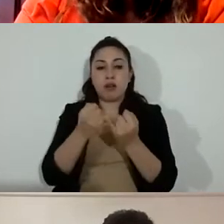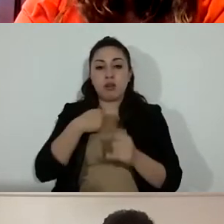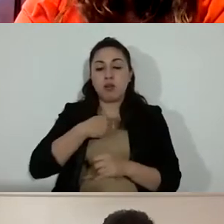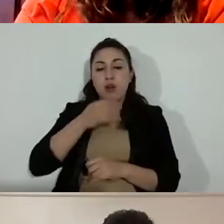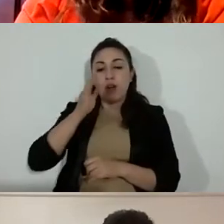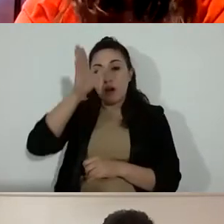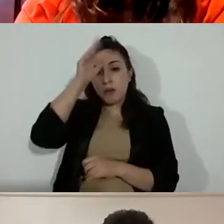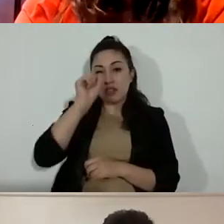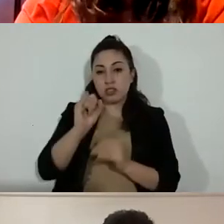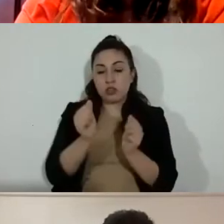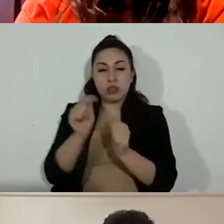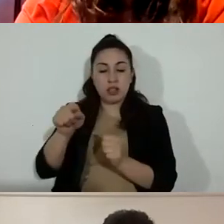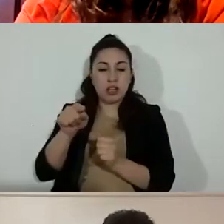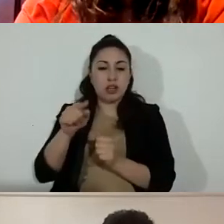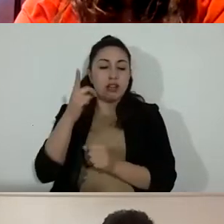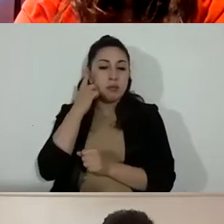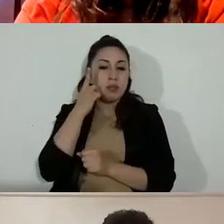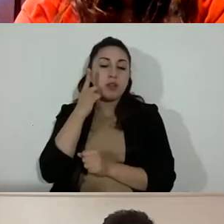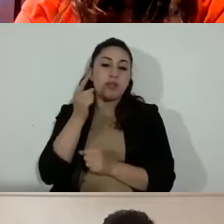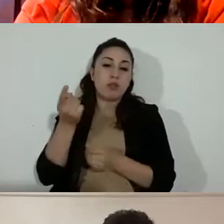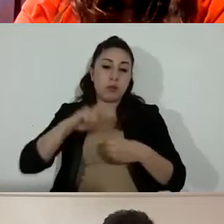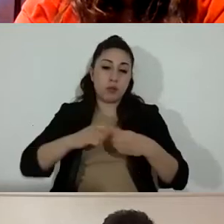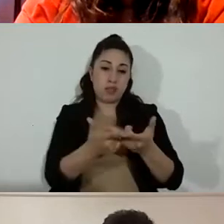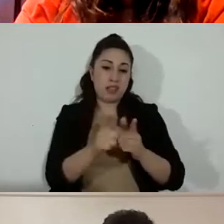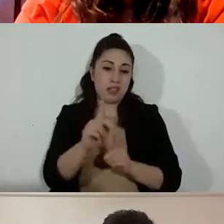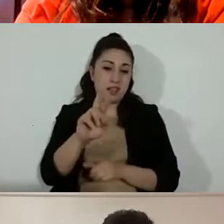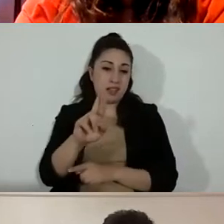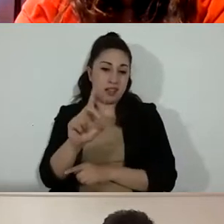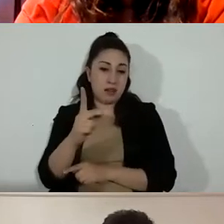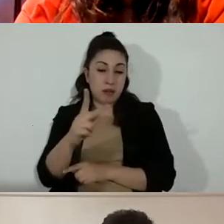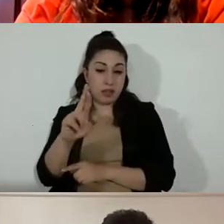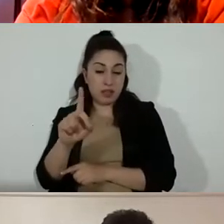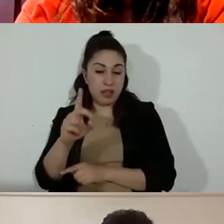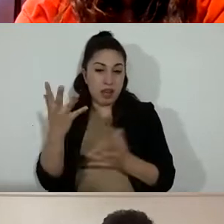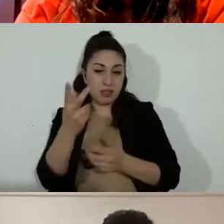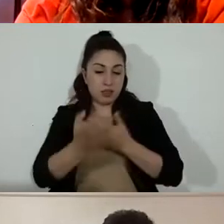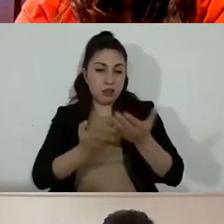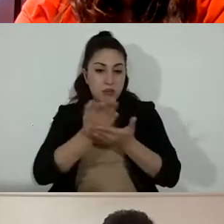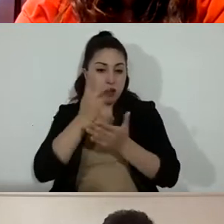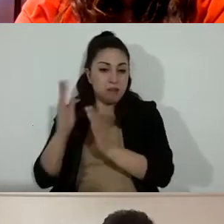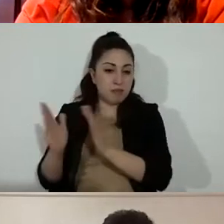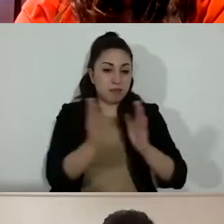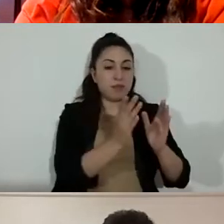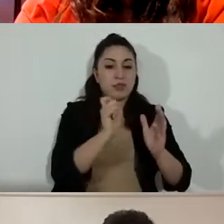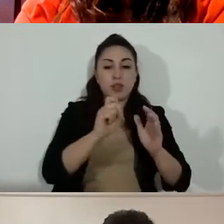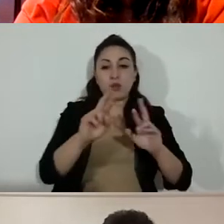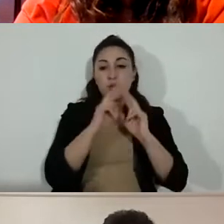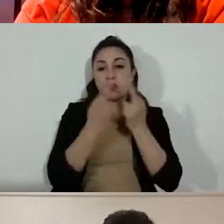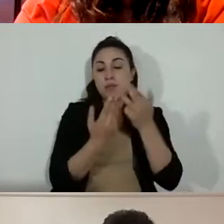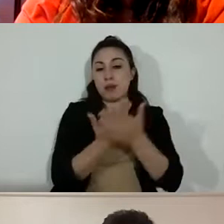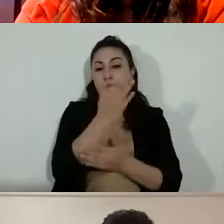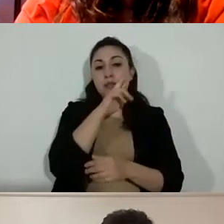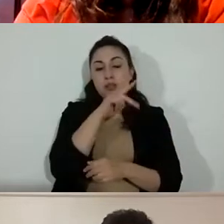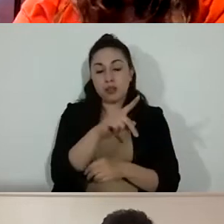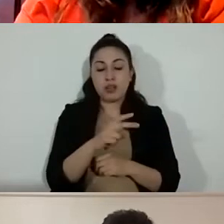del Partido de la Revolución Democrática han planteado para que estas comparecencias pues, puedan ser en horarios matutinos. Entonces, ahí está claro que sí